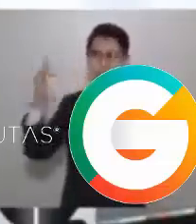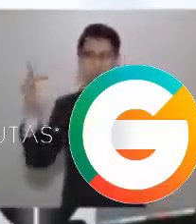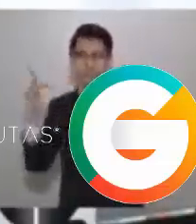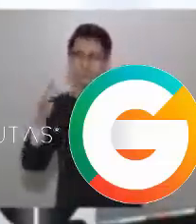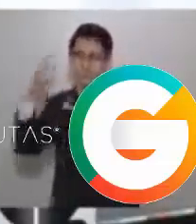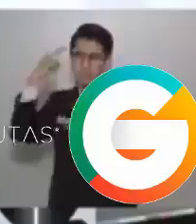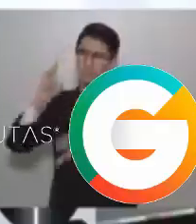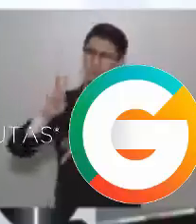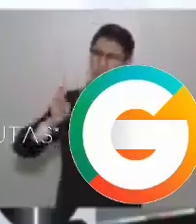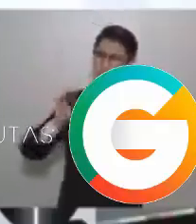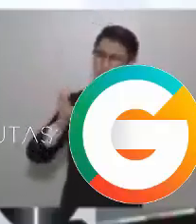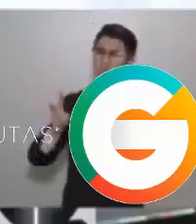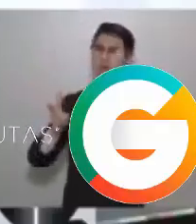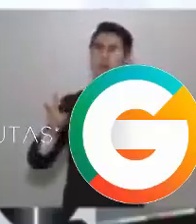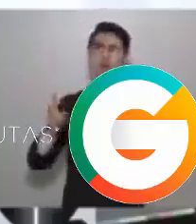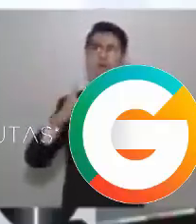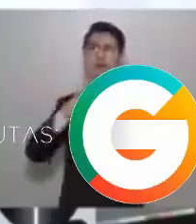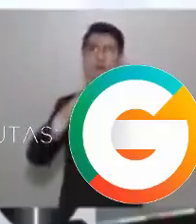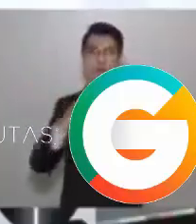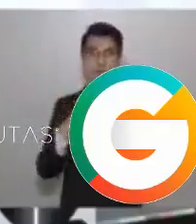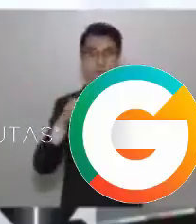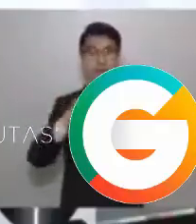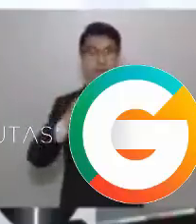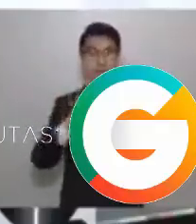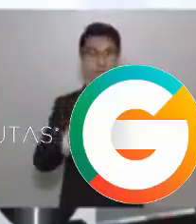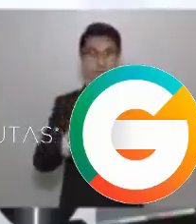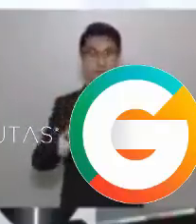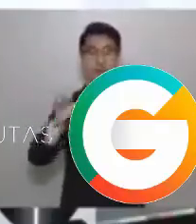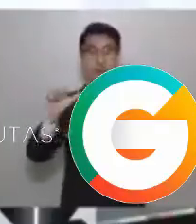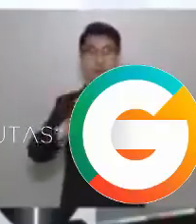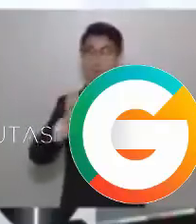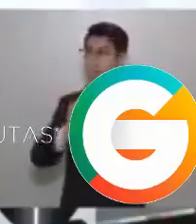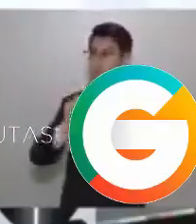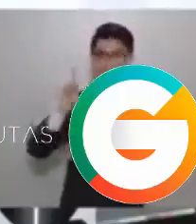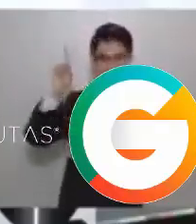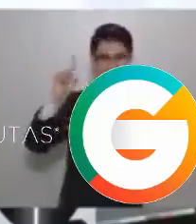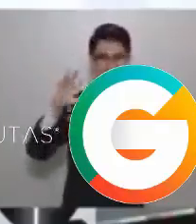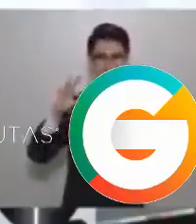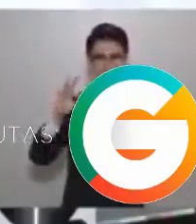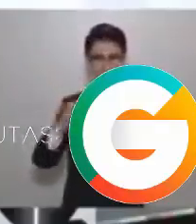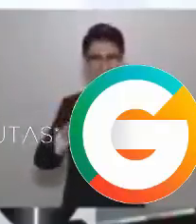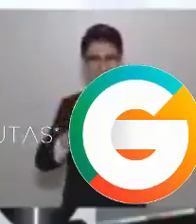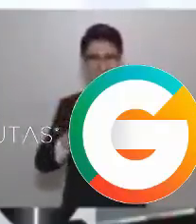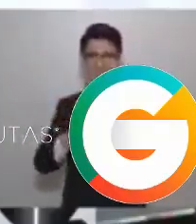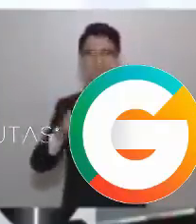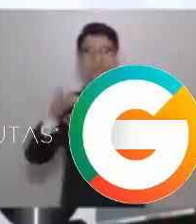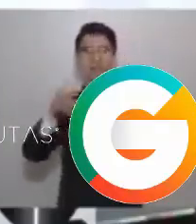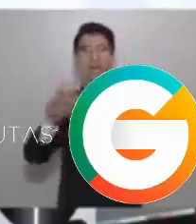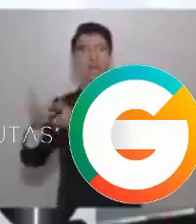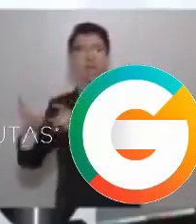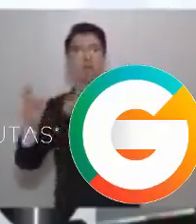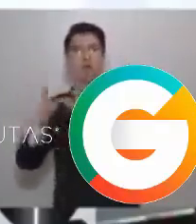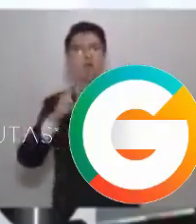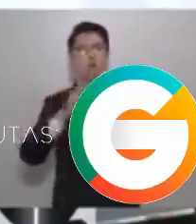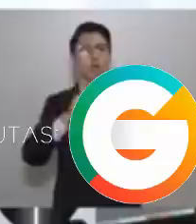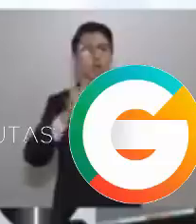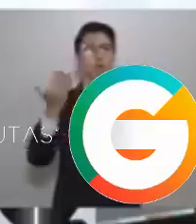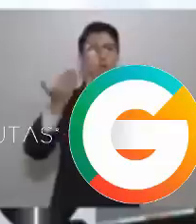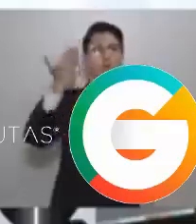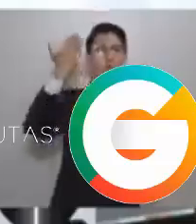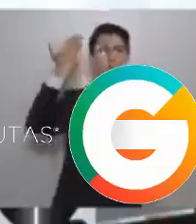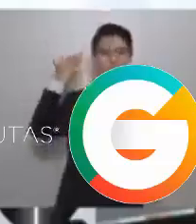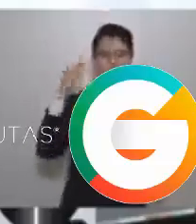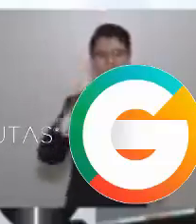con un reporte de robo que se inició en el mes de abril, para ser específicos, el